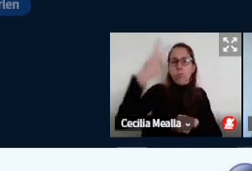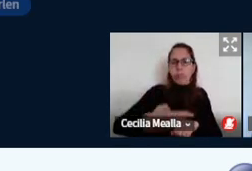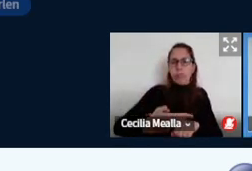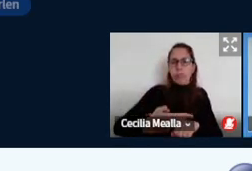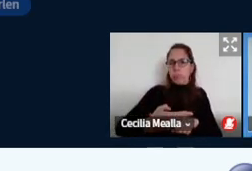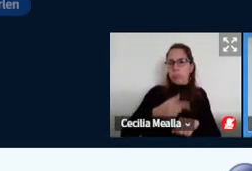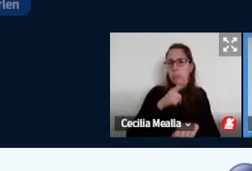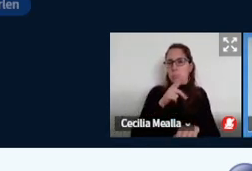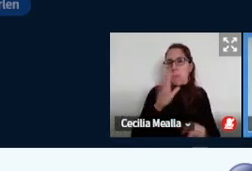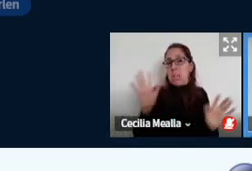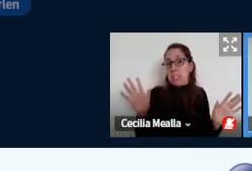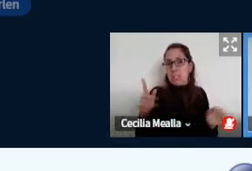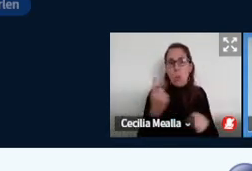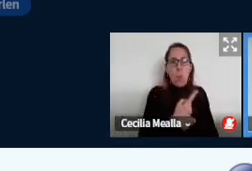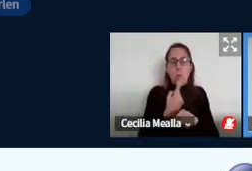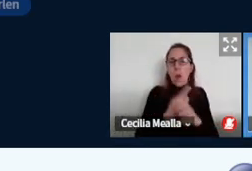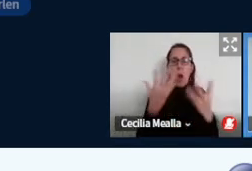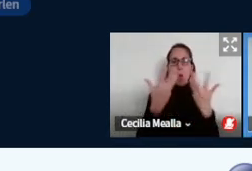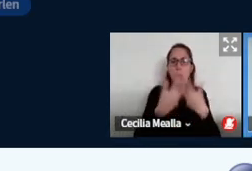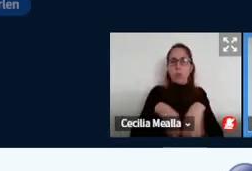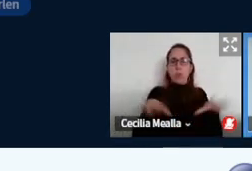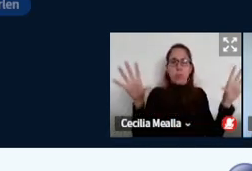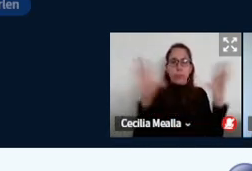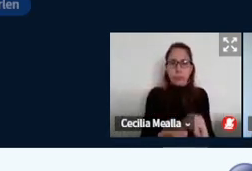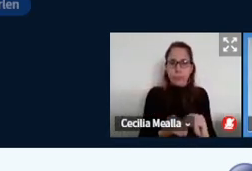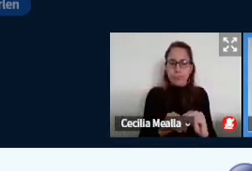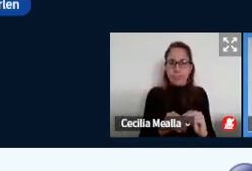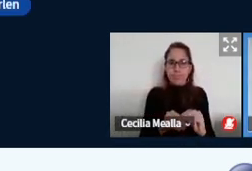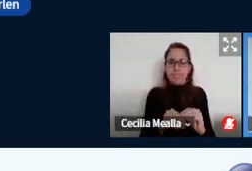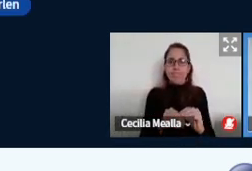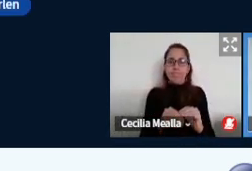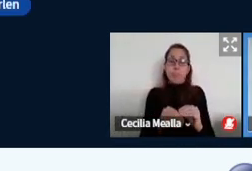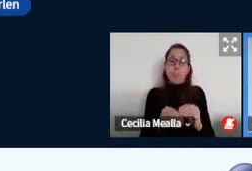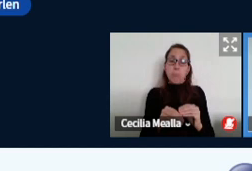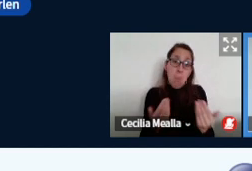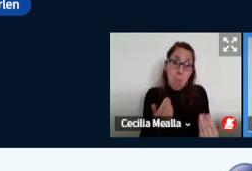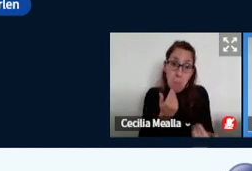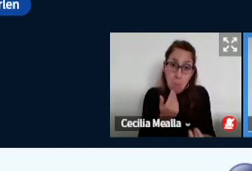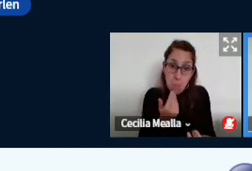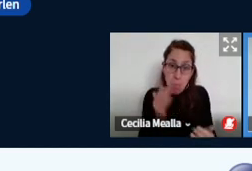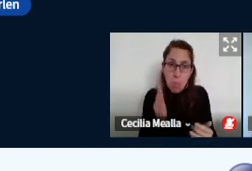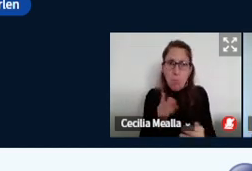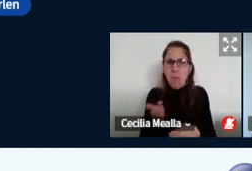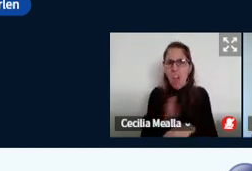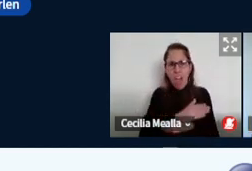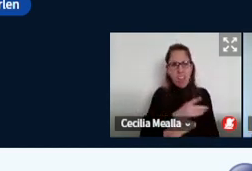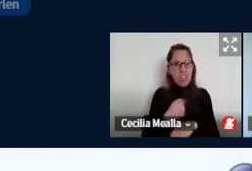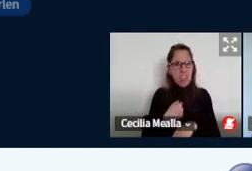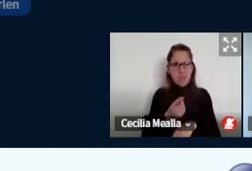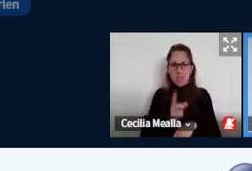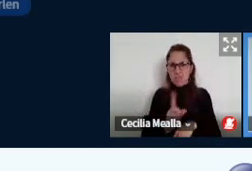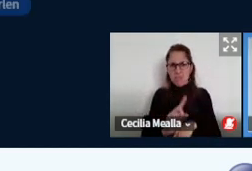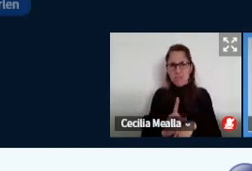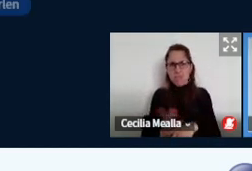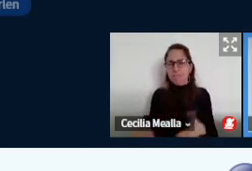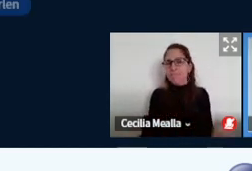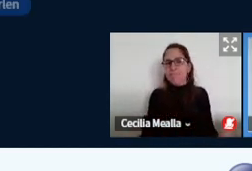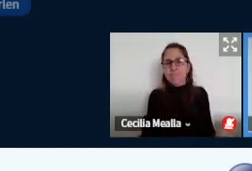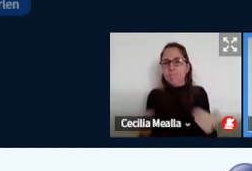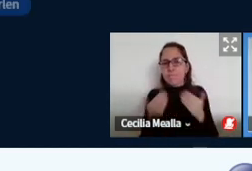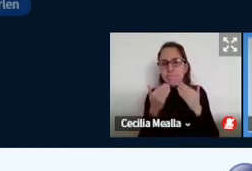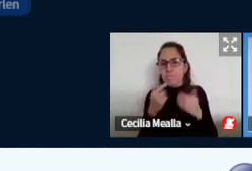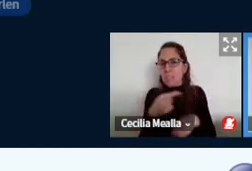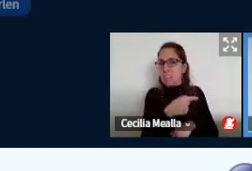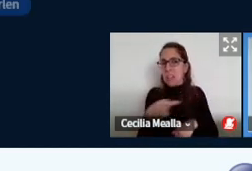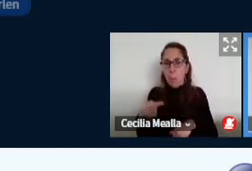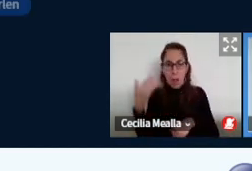hora y se cierre en forma automática. Quizás. Pero en Después biología no pasaba esto. no,